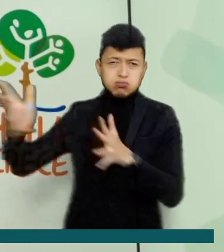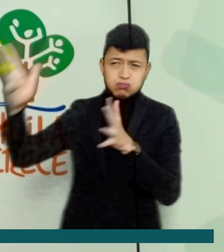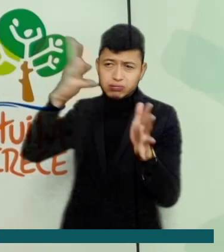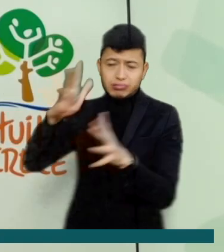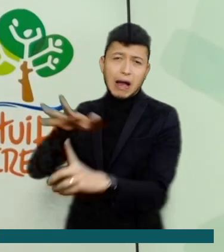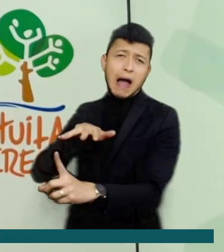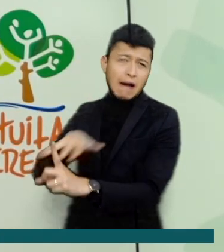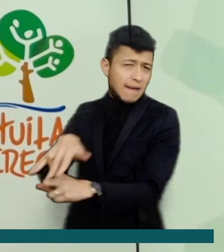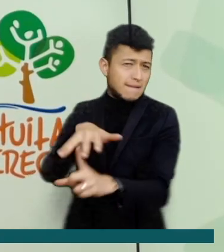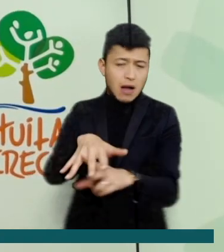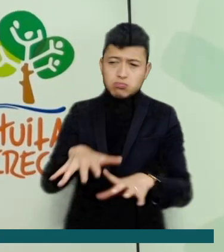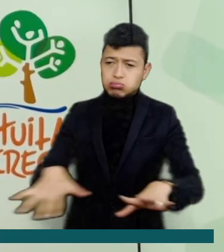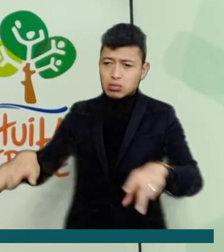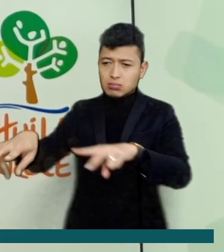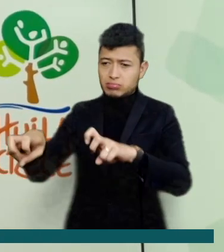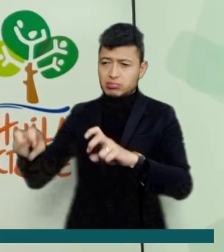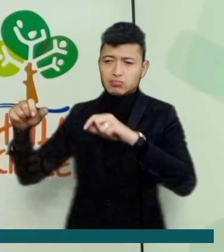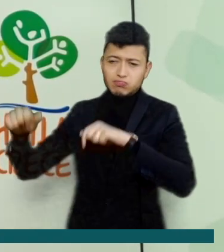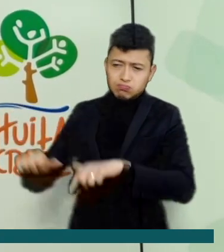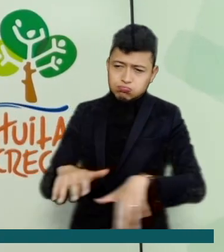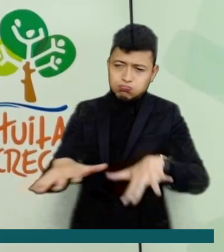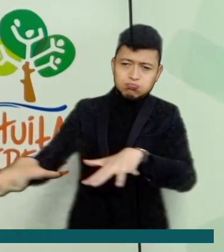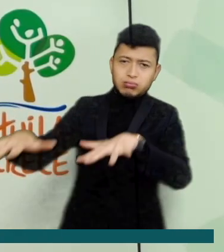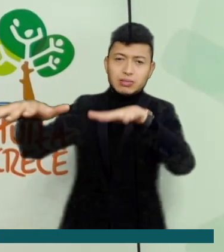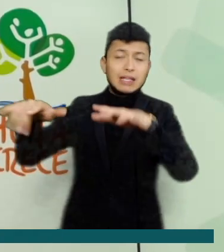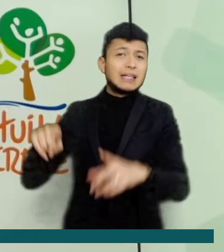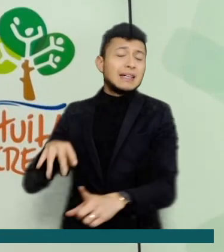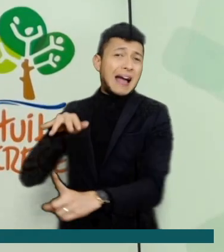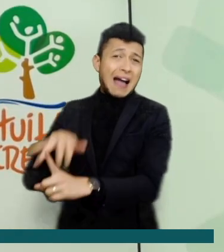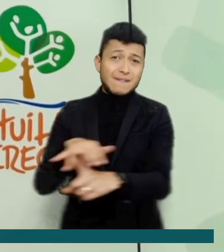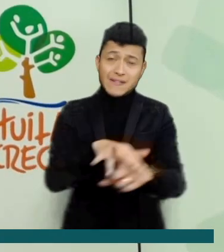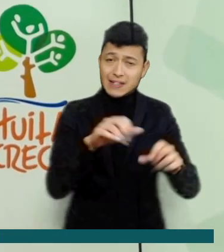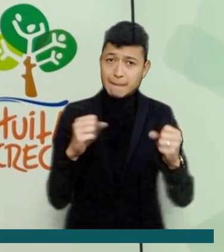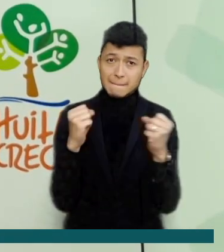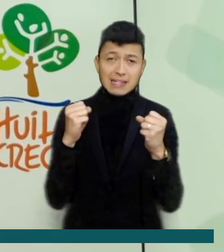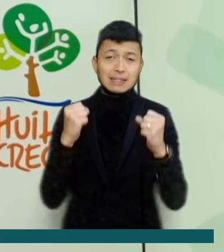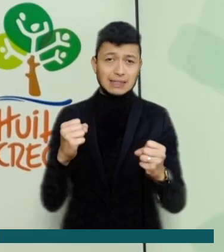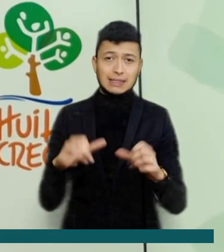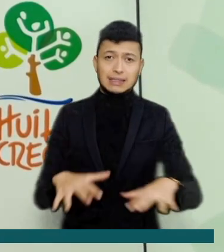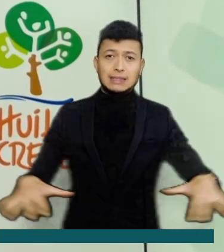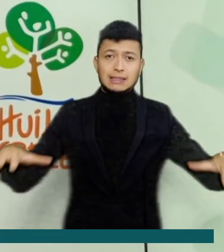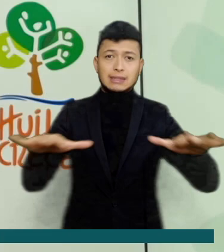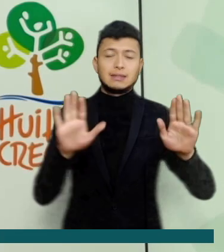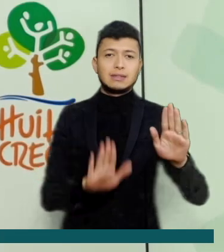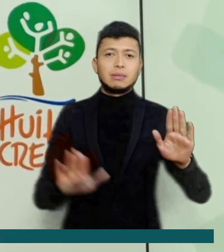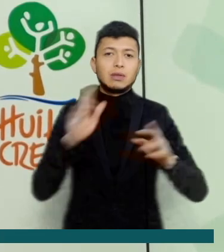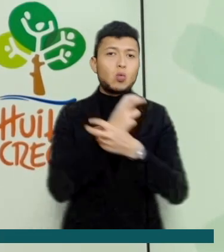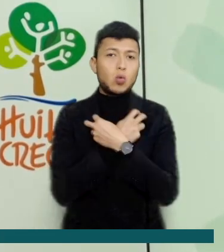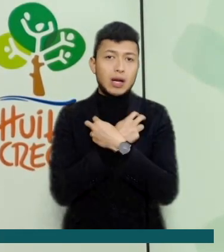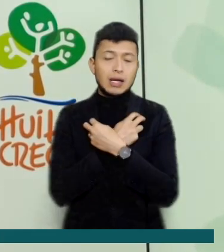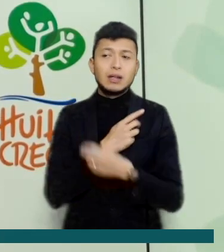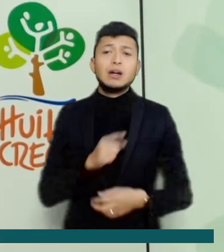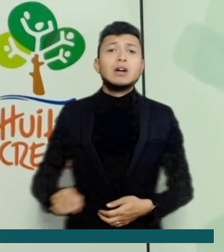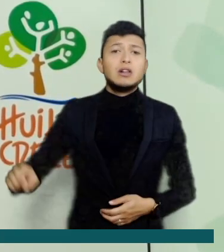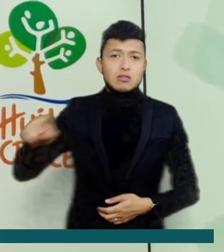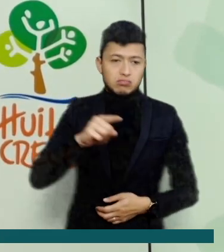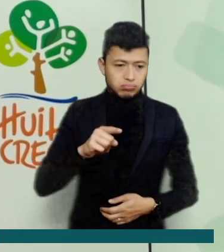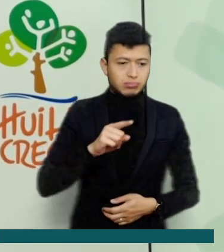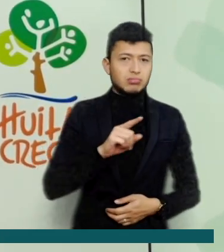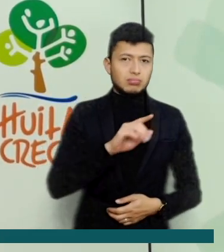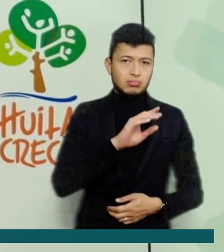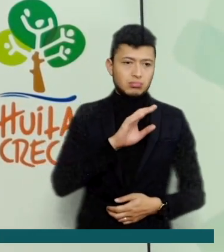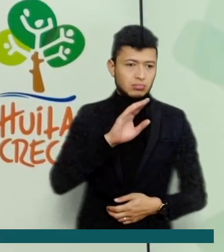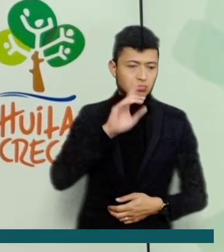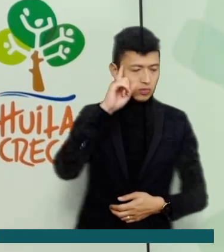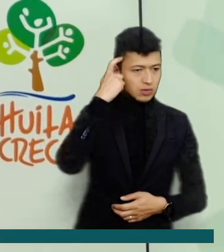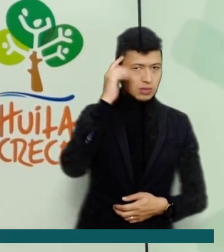vendavales, entre otras acciones que afectan significativamente en esta temporada de lluvias. El departamento del Huila además ha contribuido con un